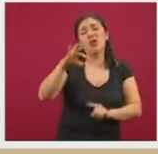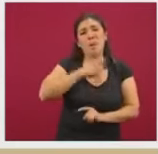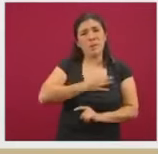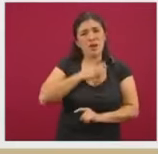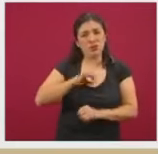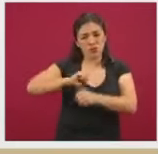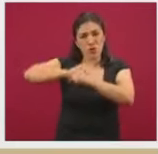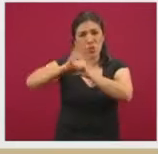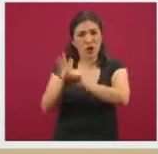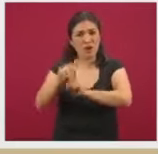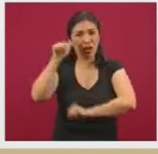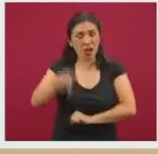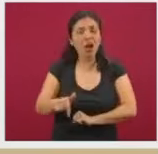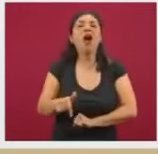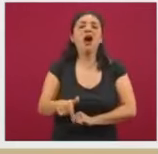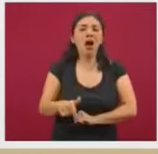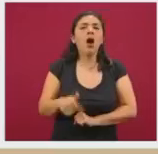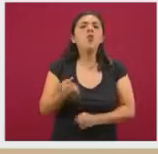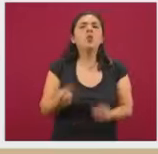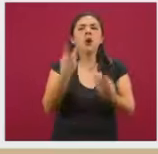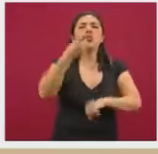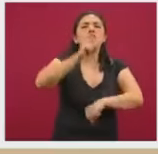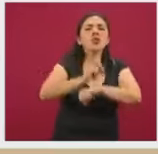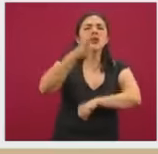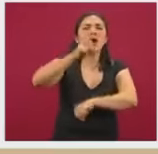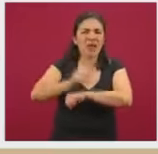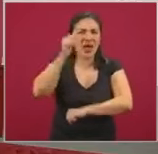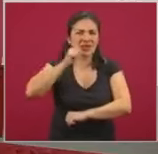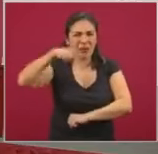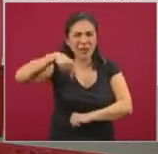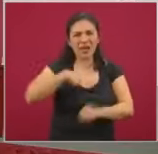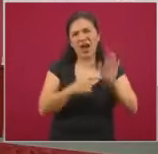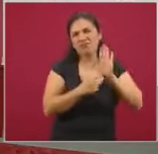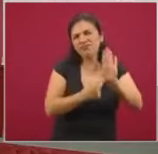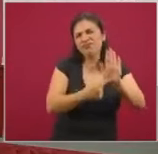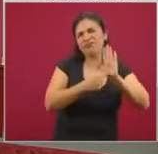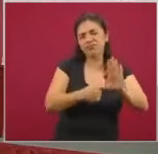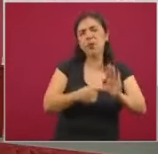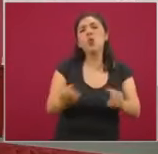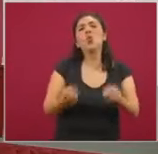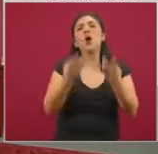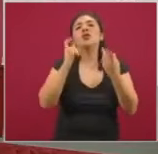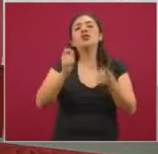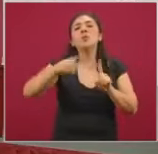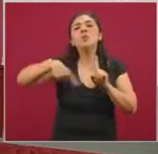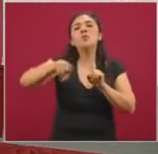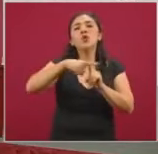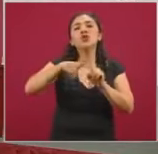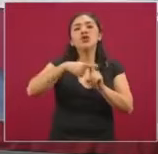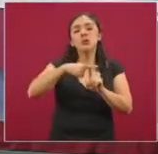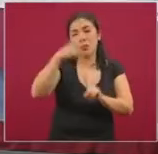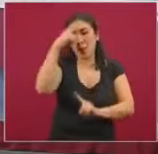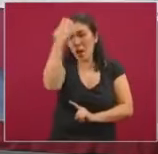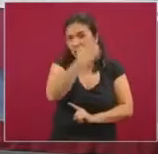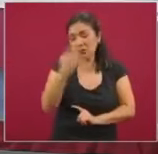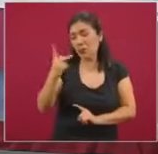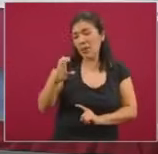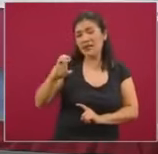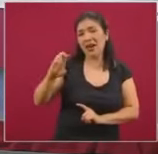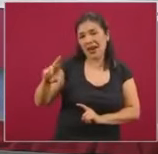que se presentan de manera diaria en las conferencias vespertinas, las que son positivas en el examen de